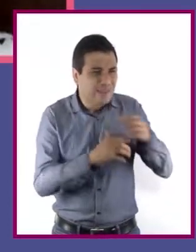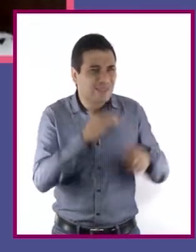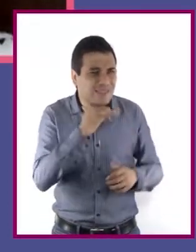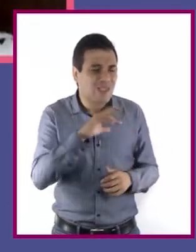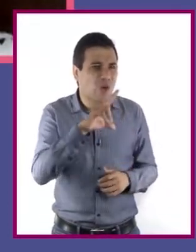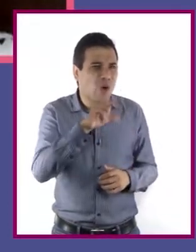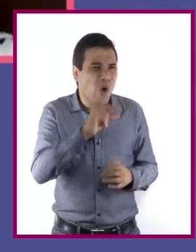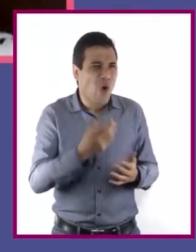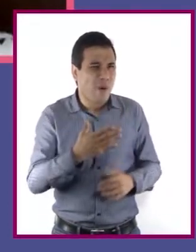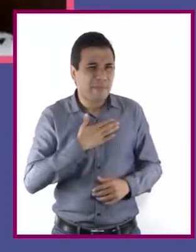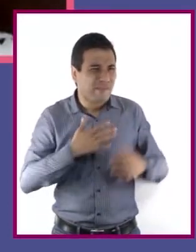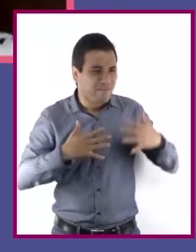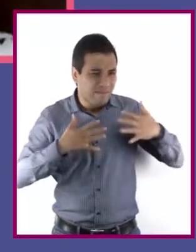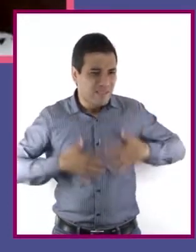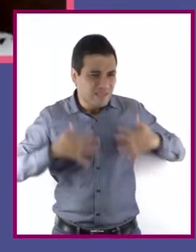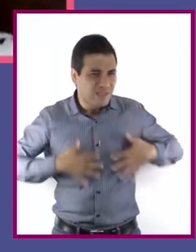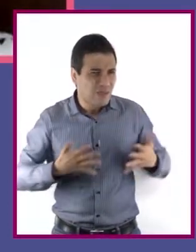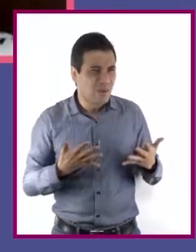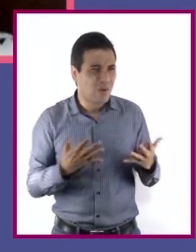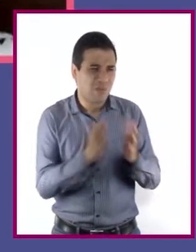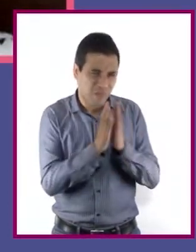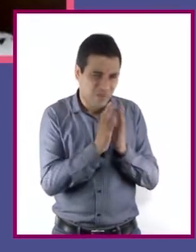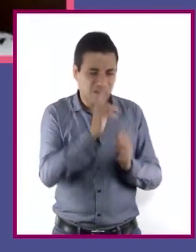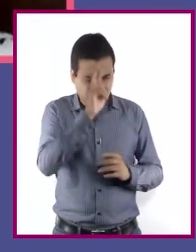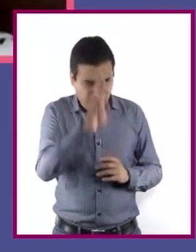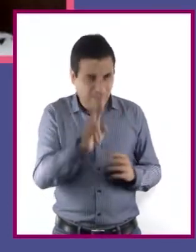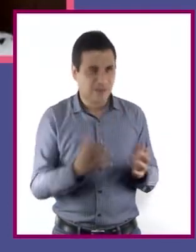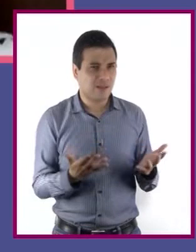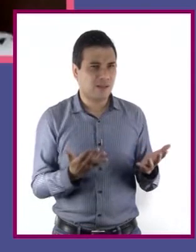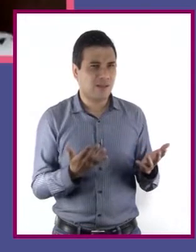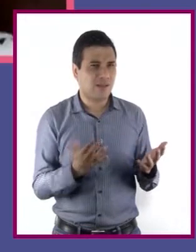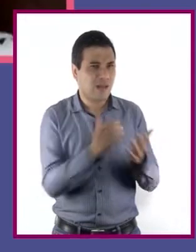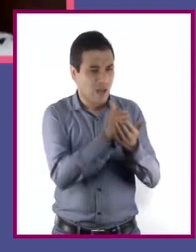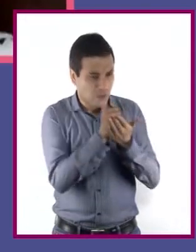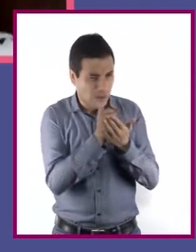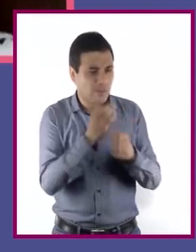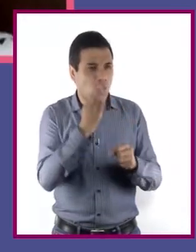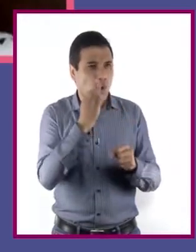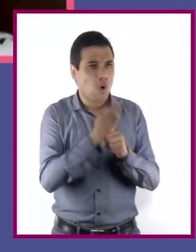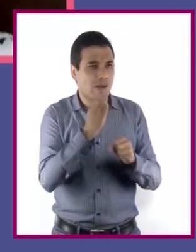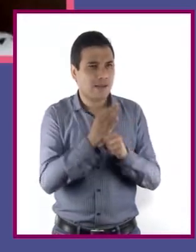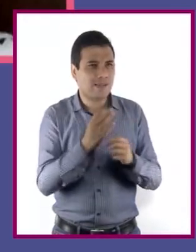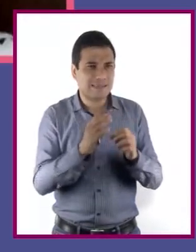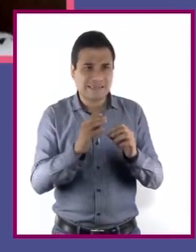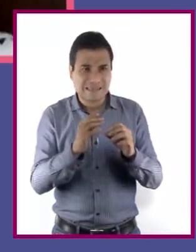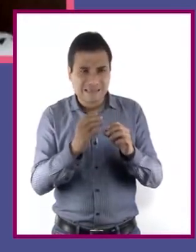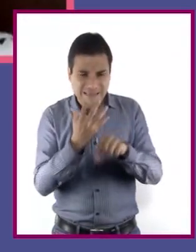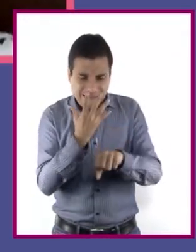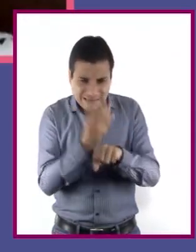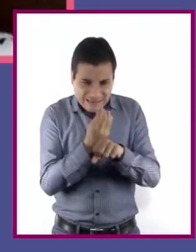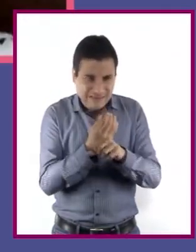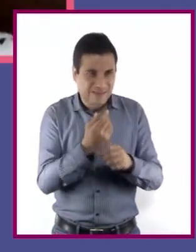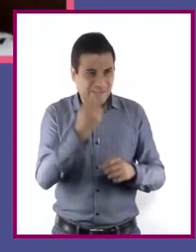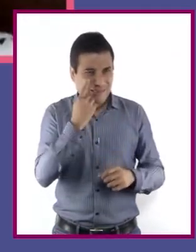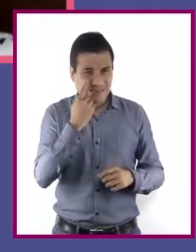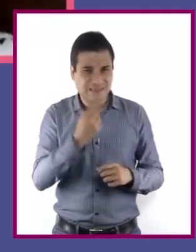mis vestidos. Por favor, ayúdame a arreglar el cierre de este abrigo. Se